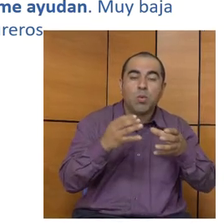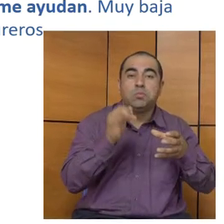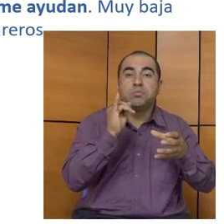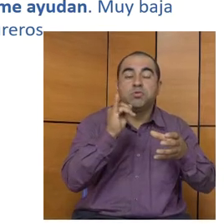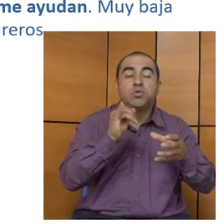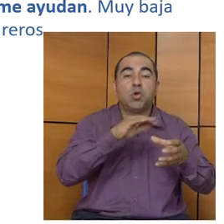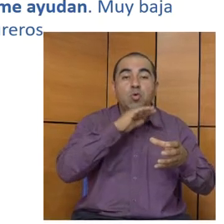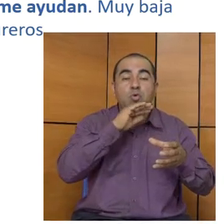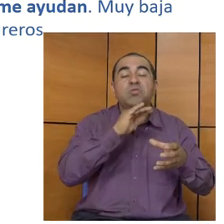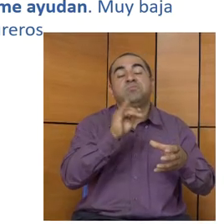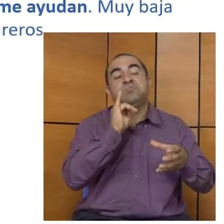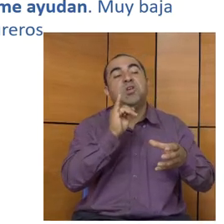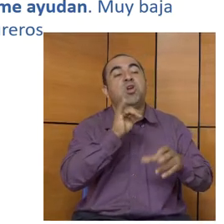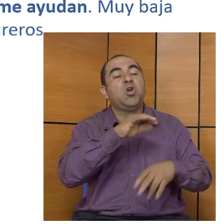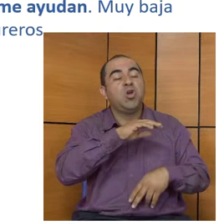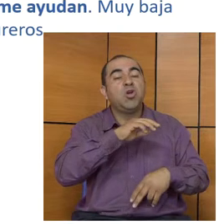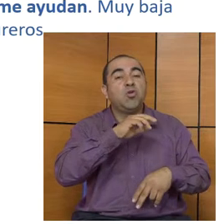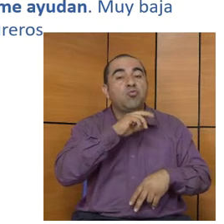útil, lo uso.